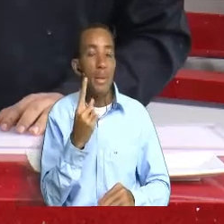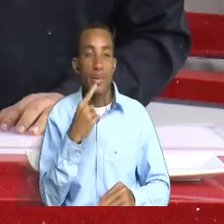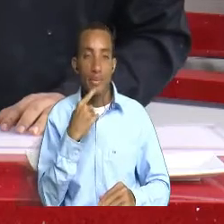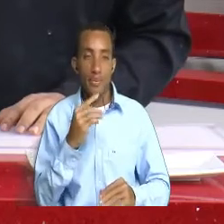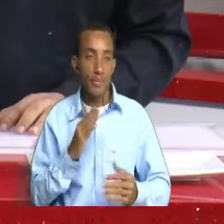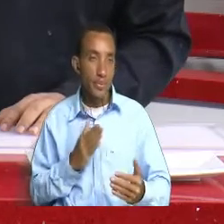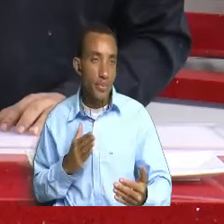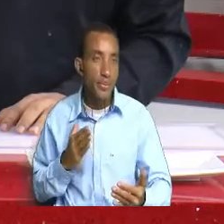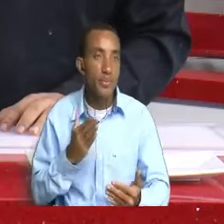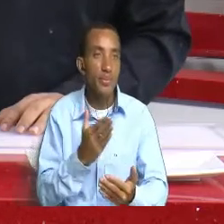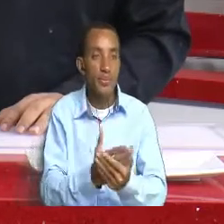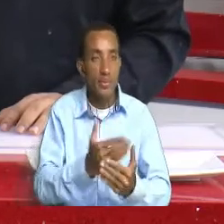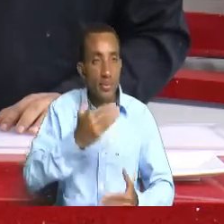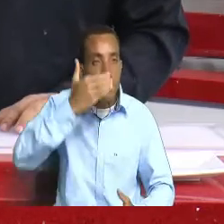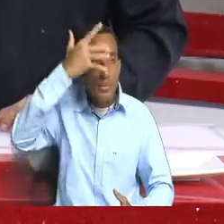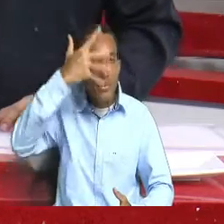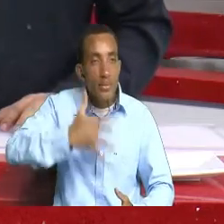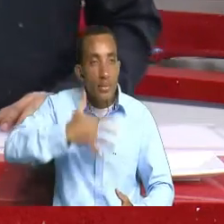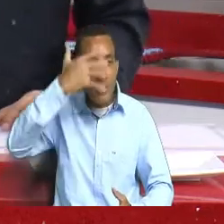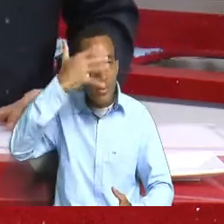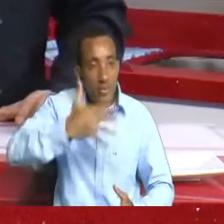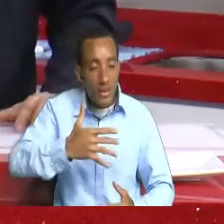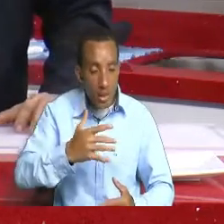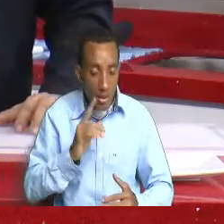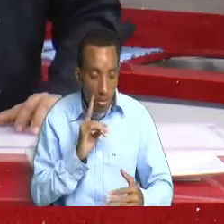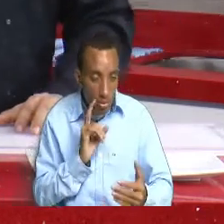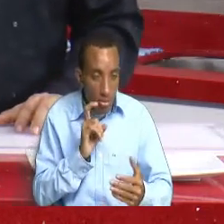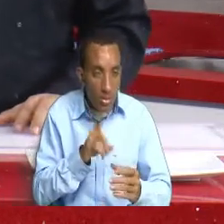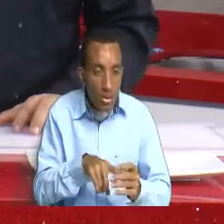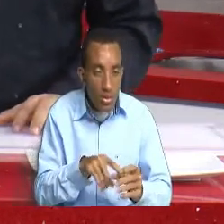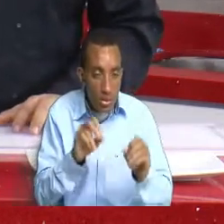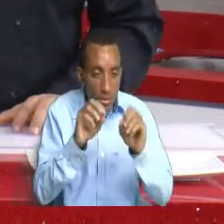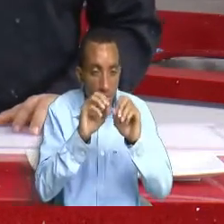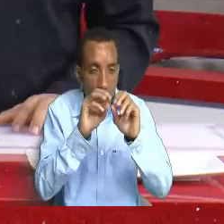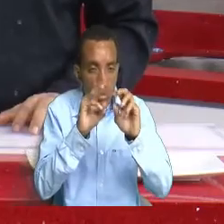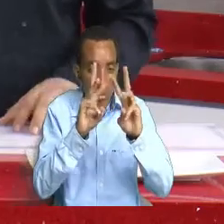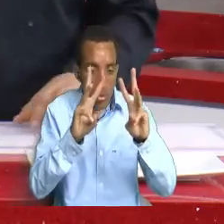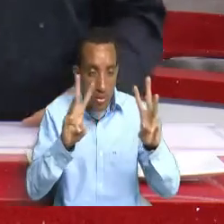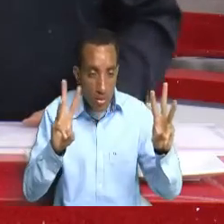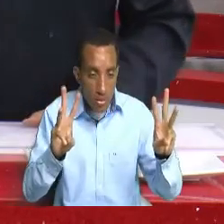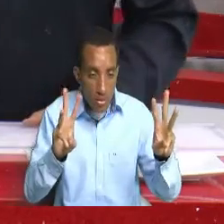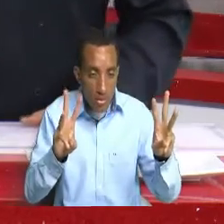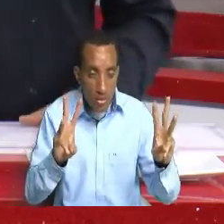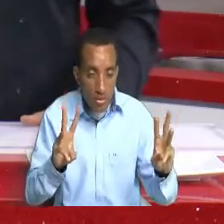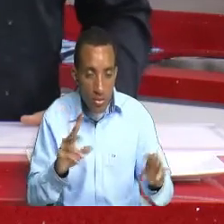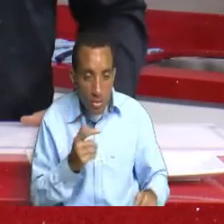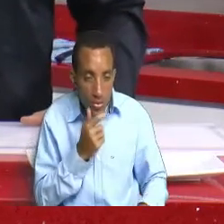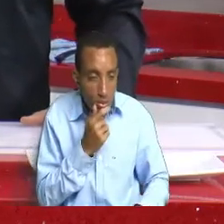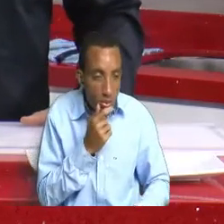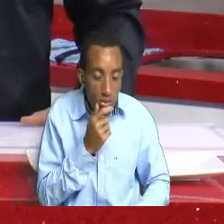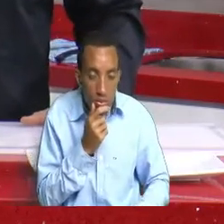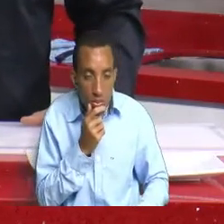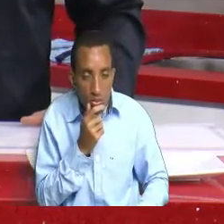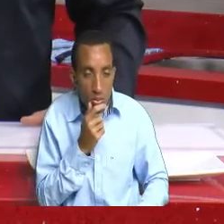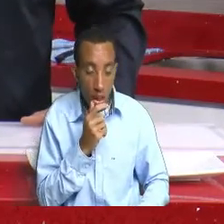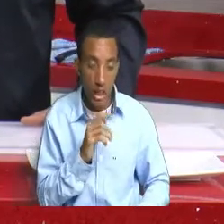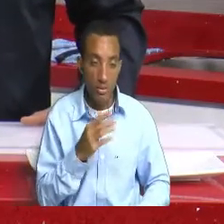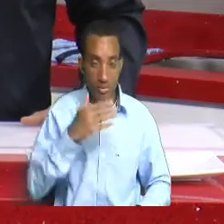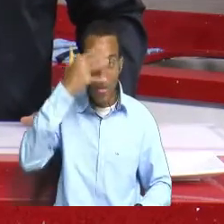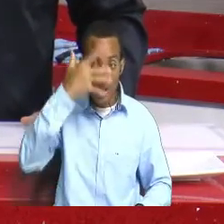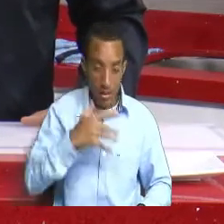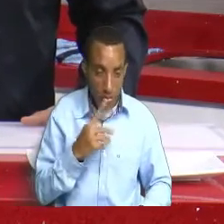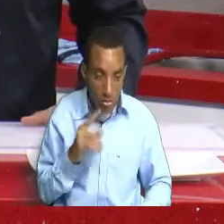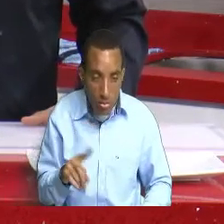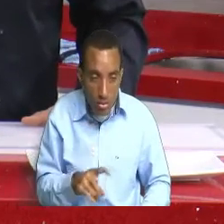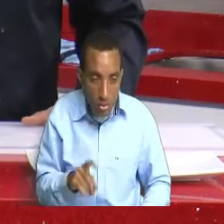nuestra fanpage de facebook se trocea someta y va ya virtualmente lógicamente genera e ingrese a nuestra fanpage de facebook y